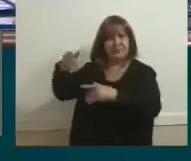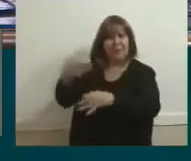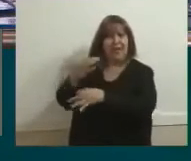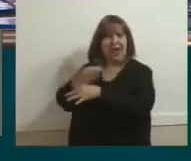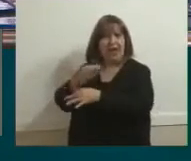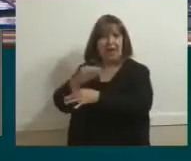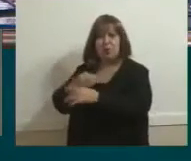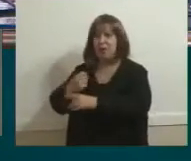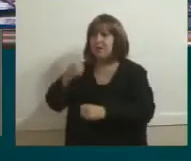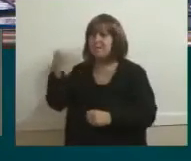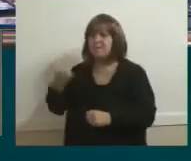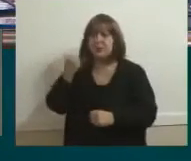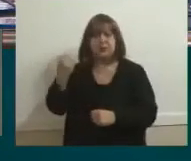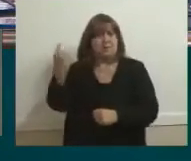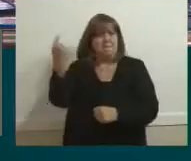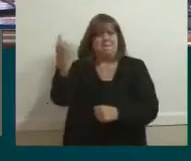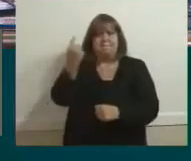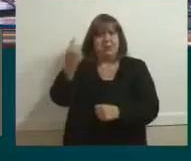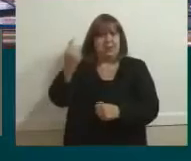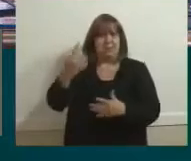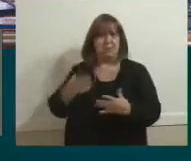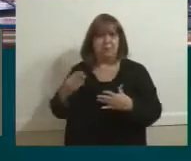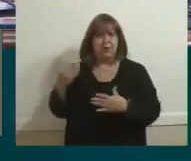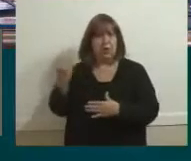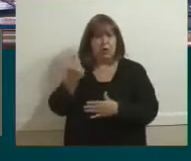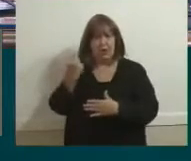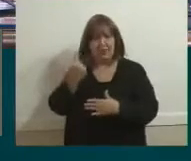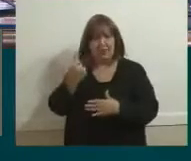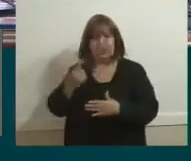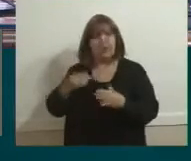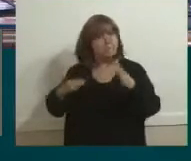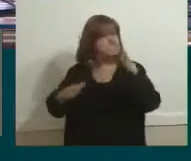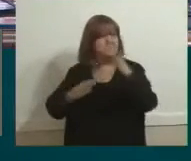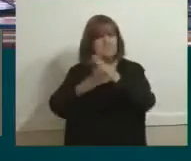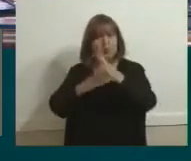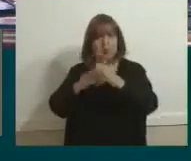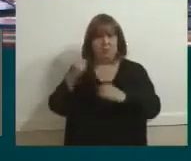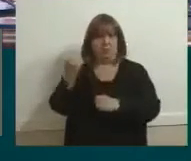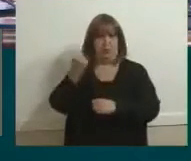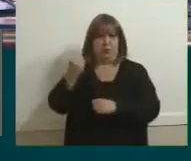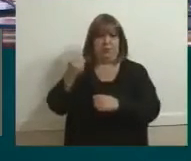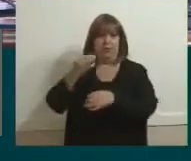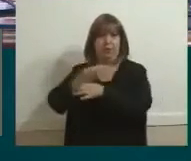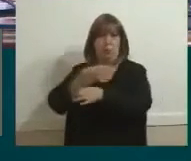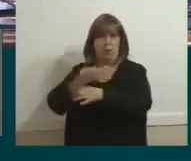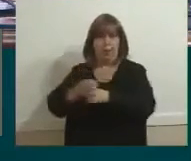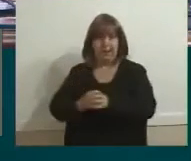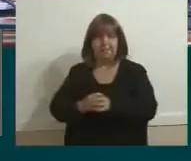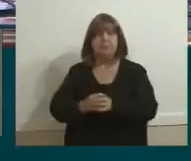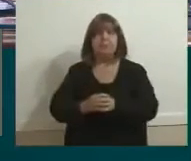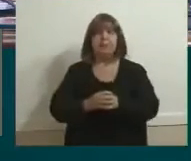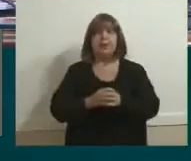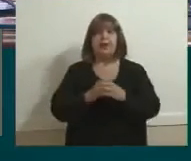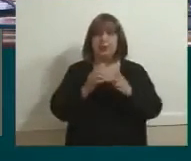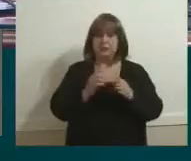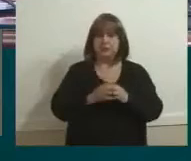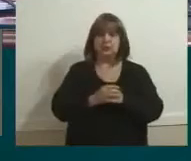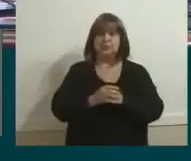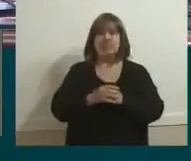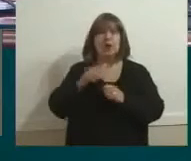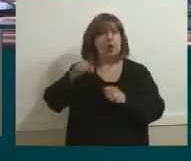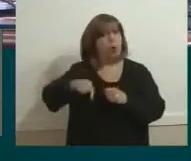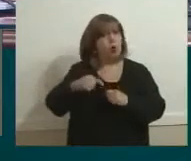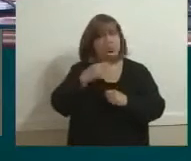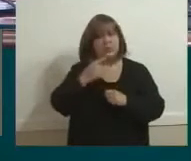lugar de prioridad excluyente en el diseño de cualquier estrategia epidemiológica en consecuencia hoy